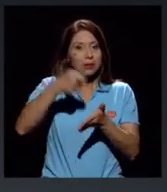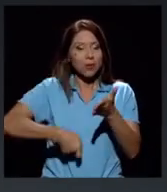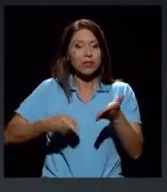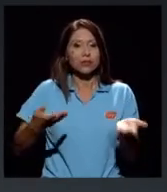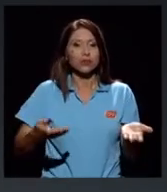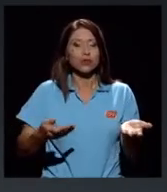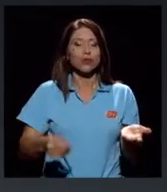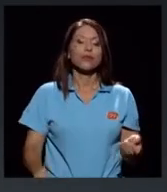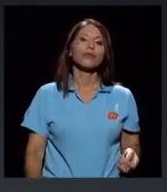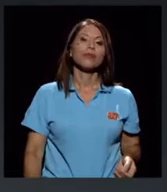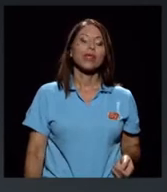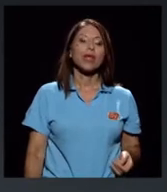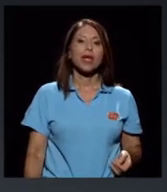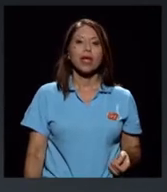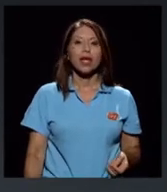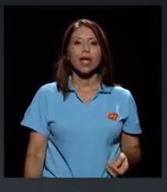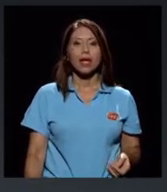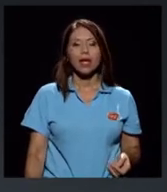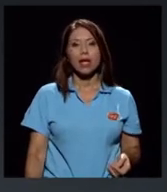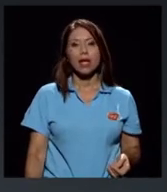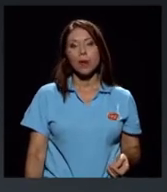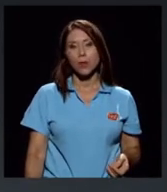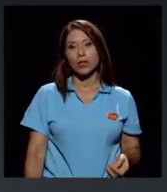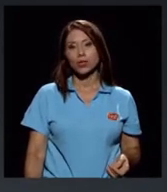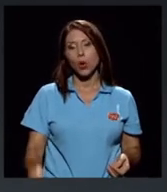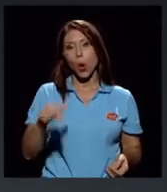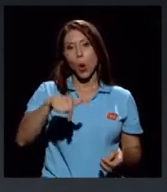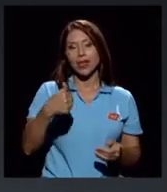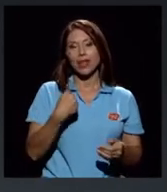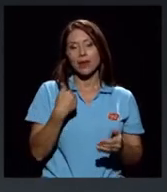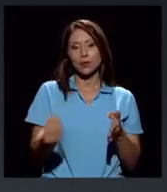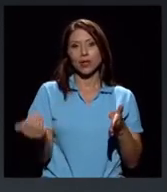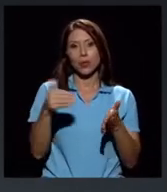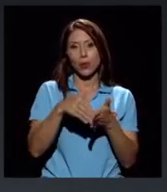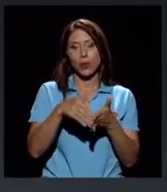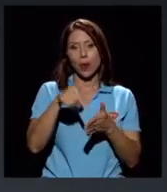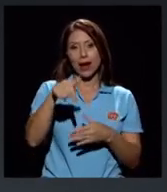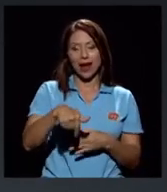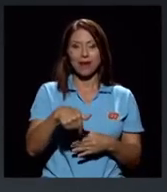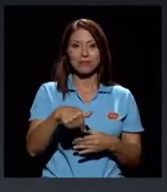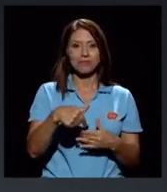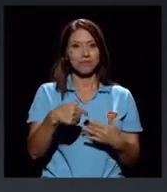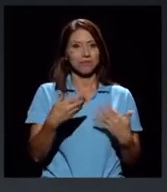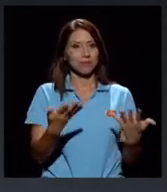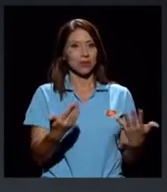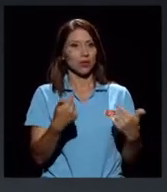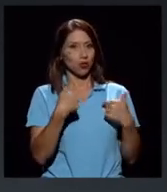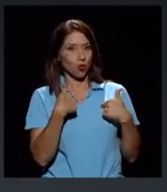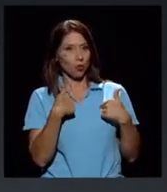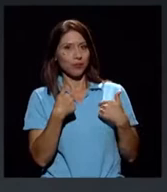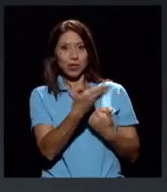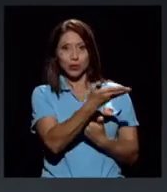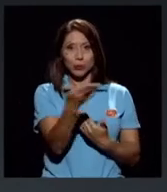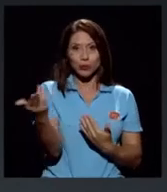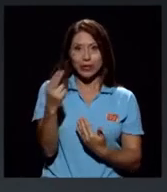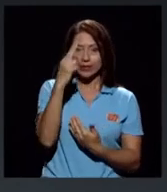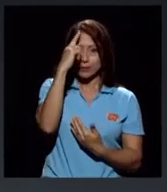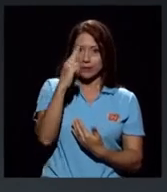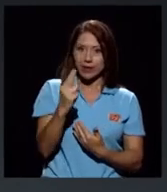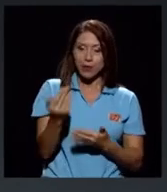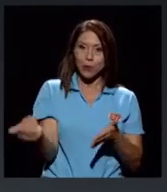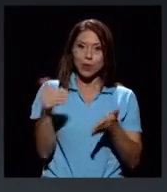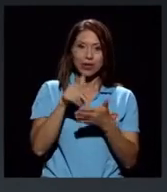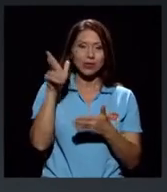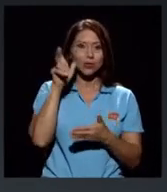pues tenemos hoy el de nuevo el placer y el privilegio ustedes de volver a escuchar